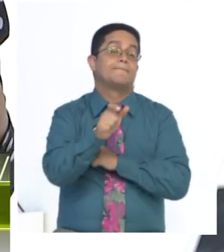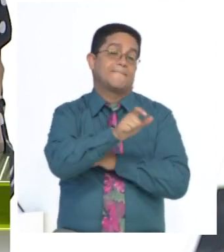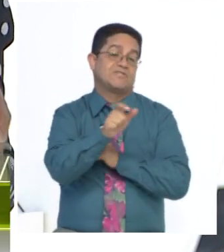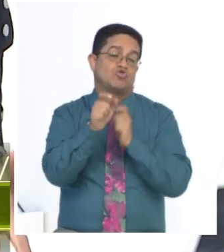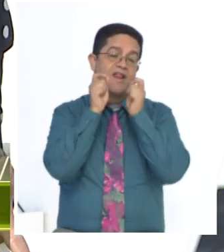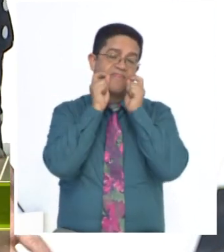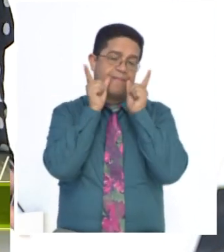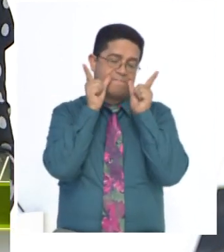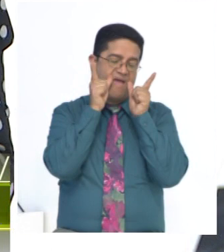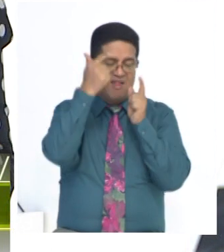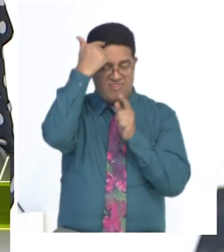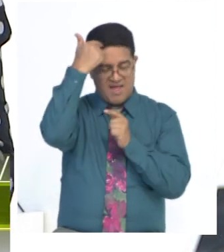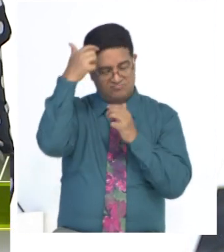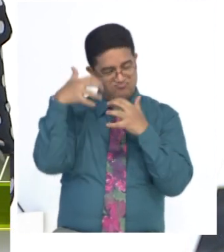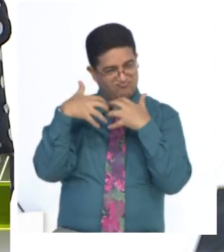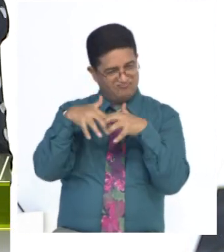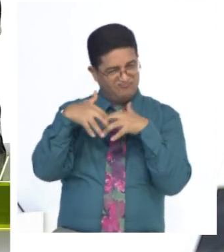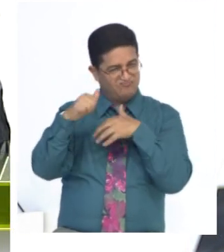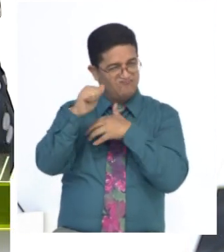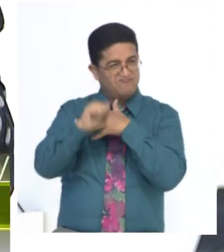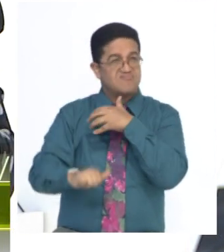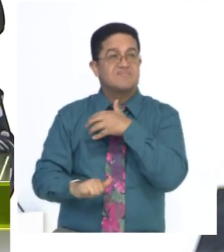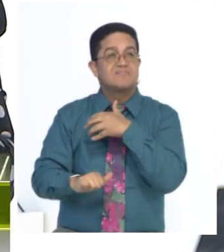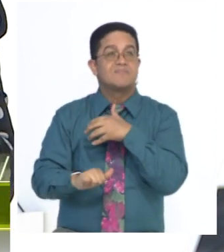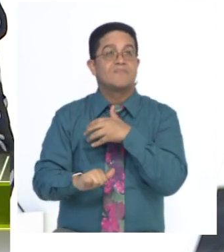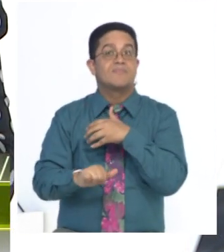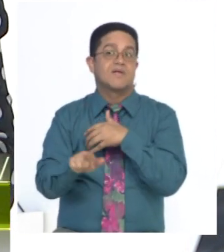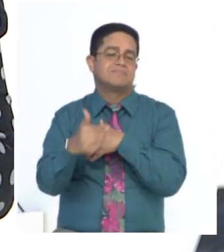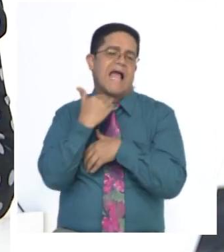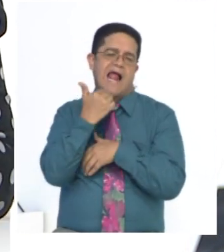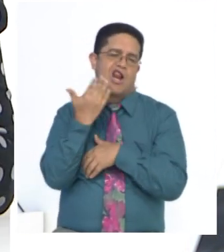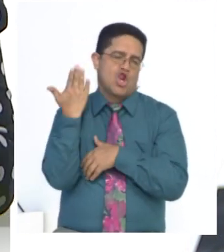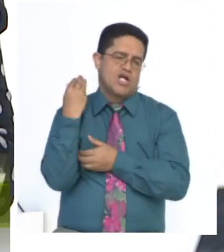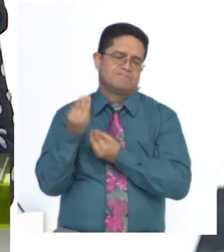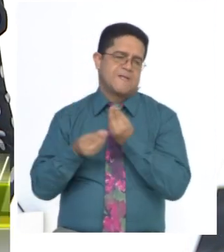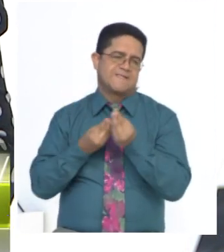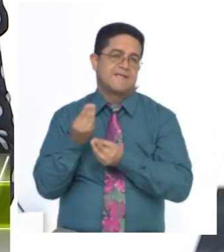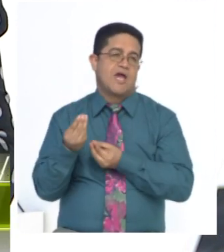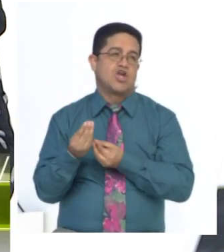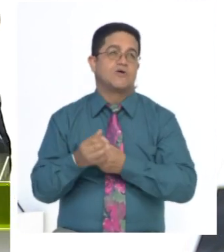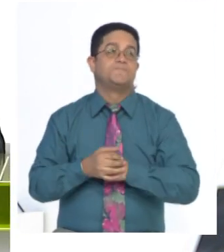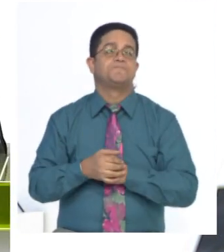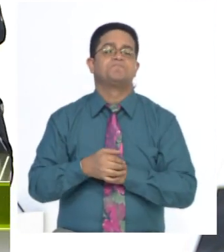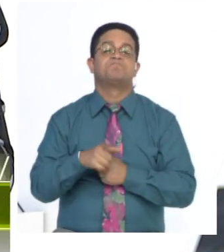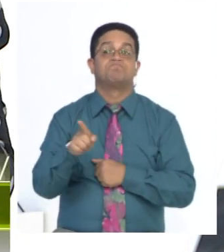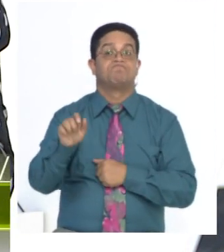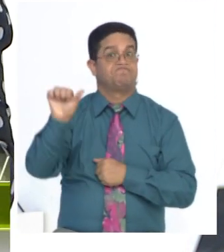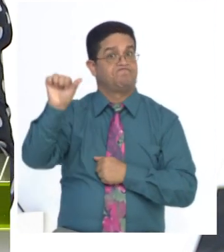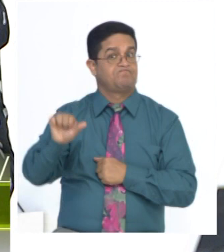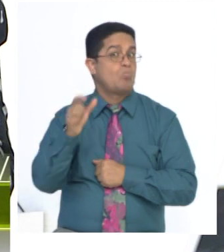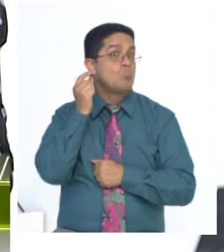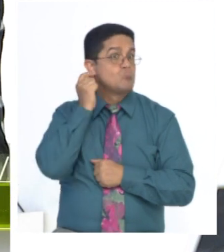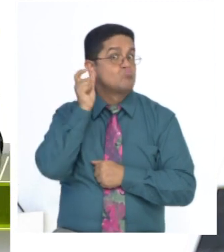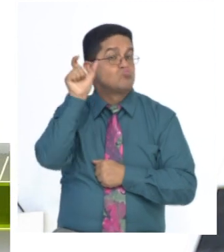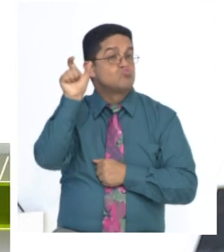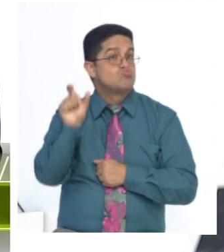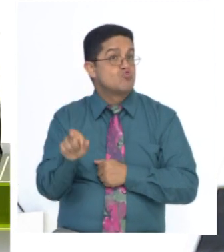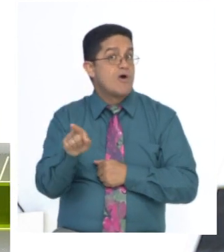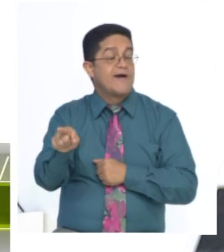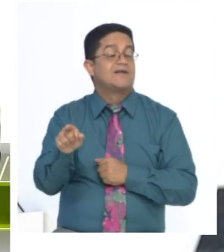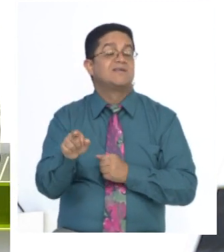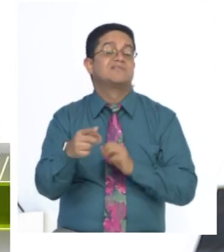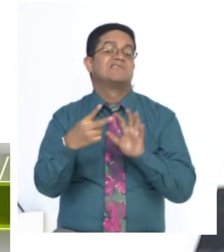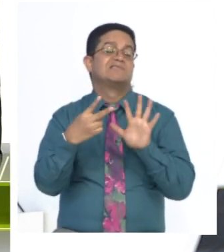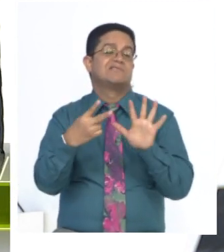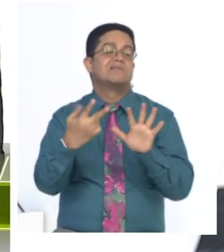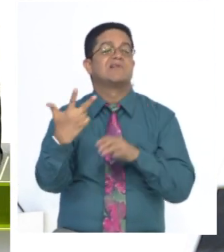de neurocirugía, tomando en cuenta un caso reciente. Hablábamos de esta paciente de la tercera edad y